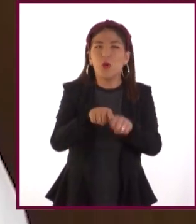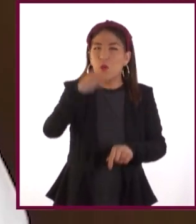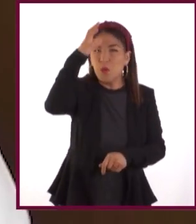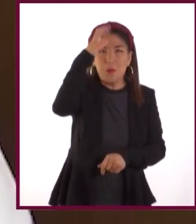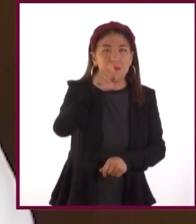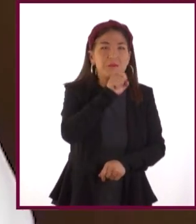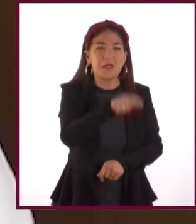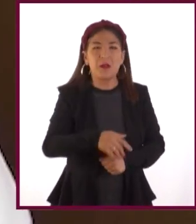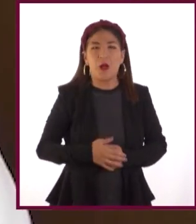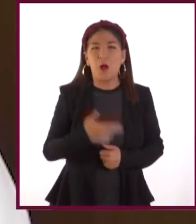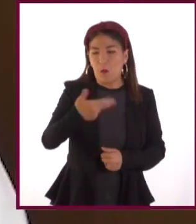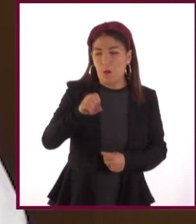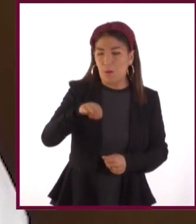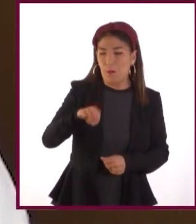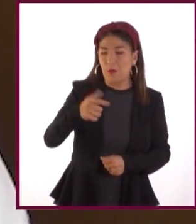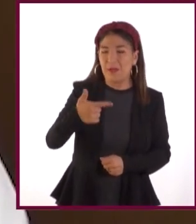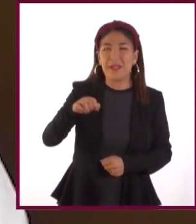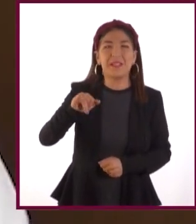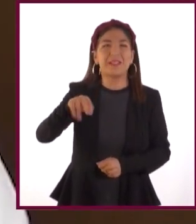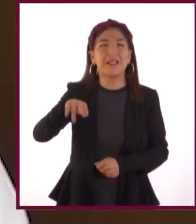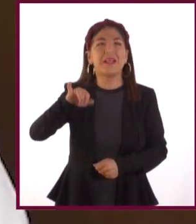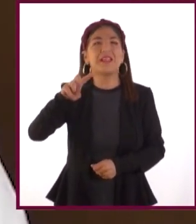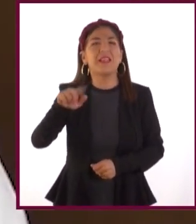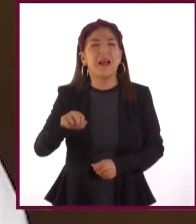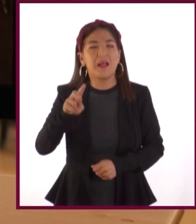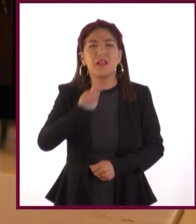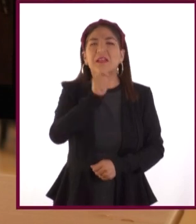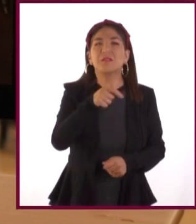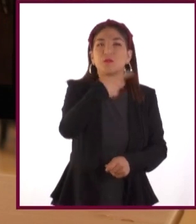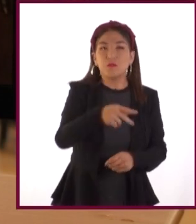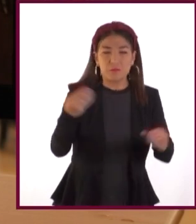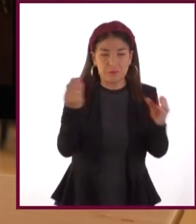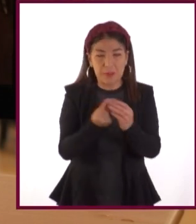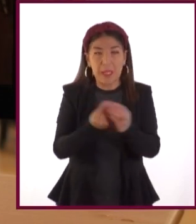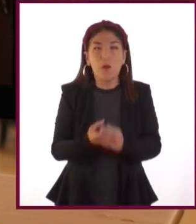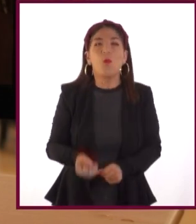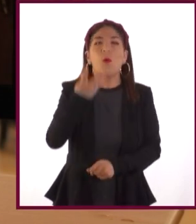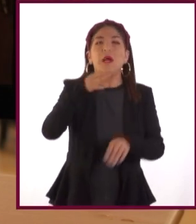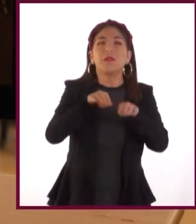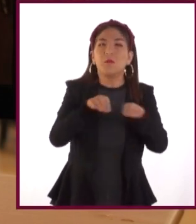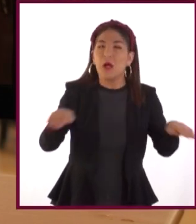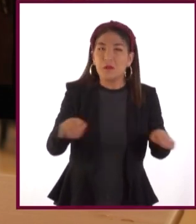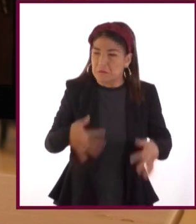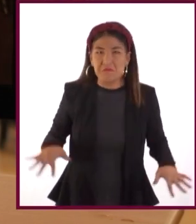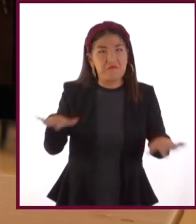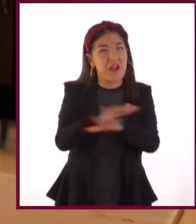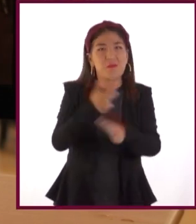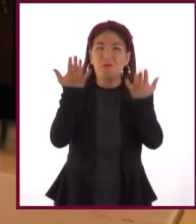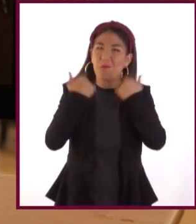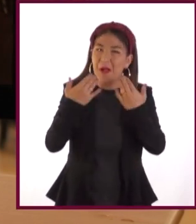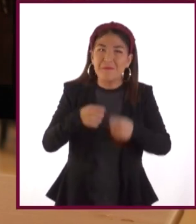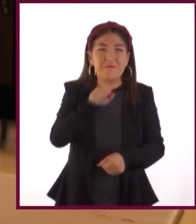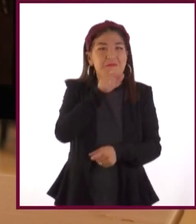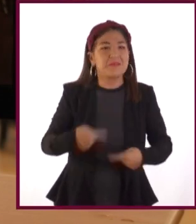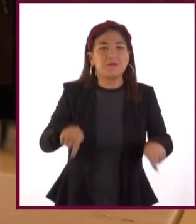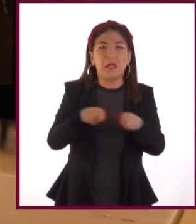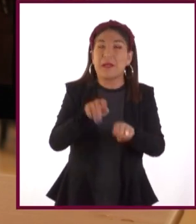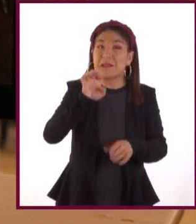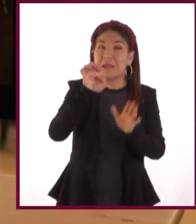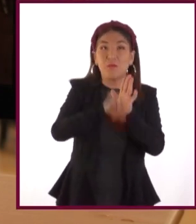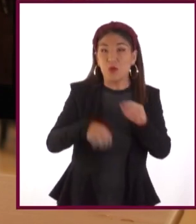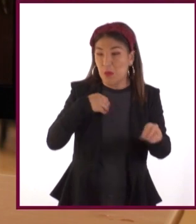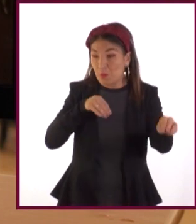misma. En cosmología tienen un concepto similar, donde los universos son observados desde diferentes puntos,